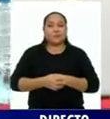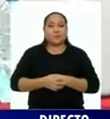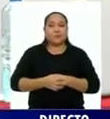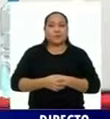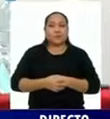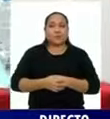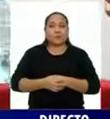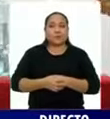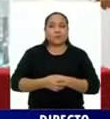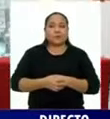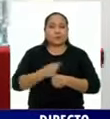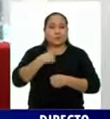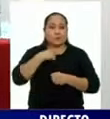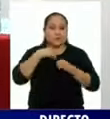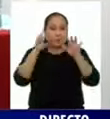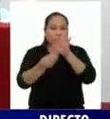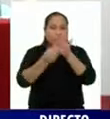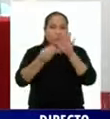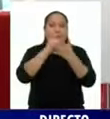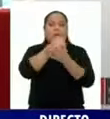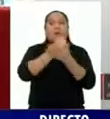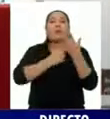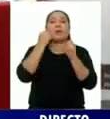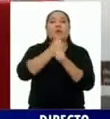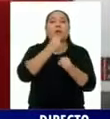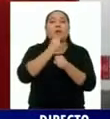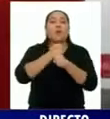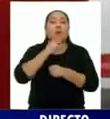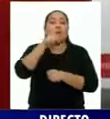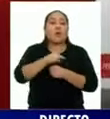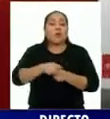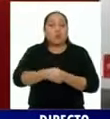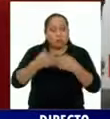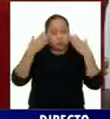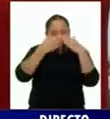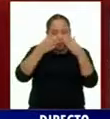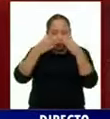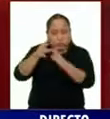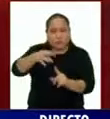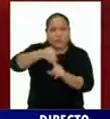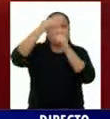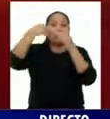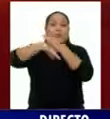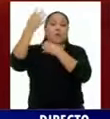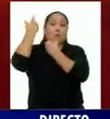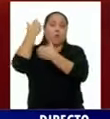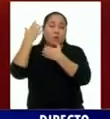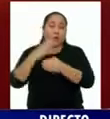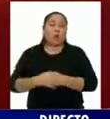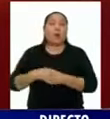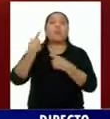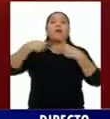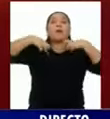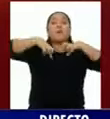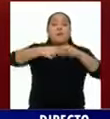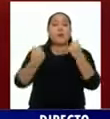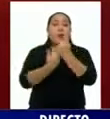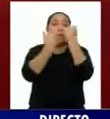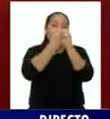Añadiría de manera complementaria desde el sector trabajo en relación a intervenciones específicas en Piura que permitan